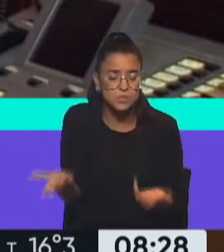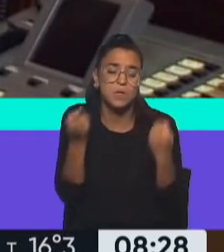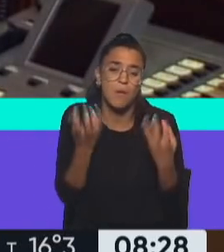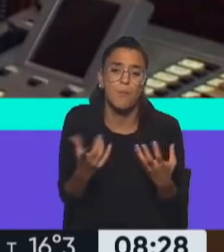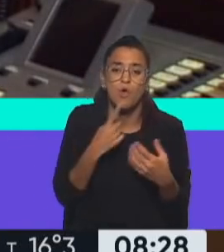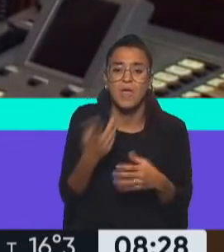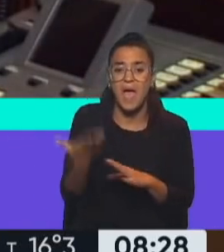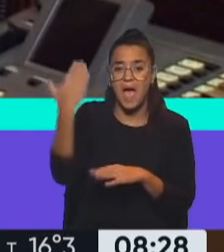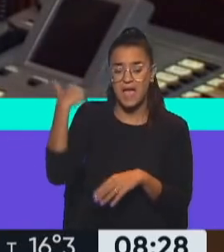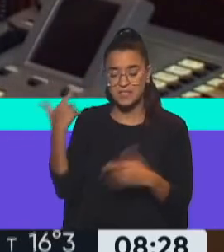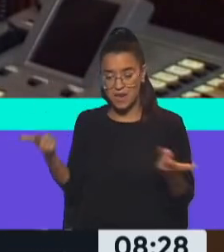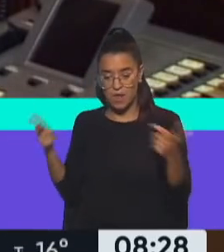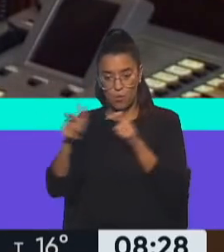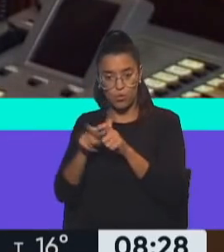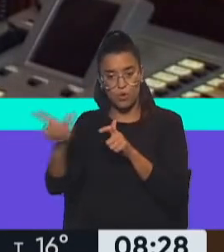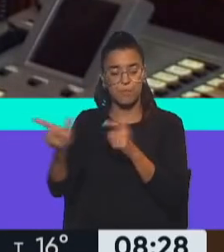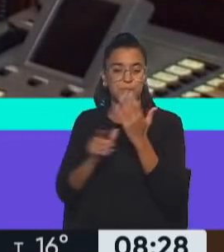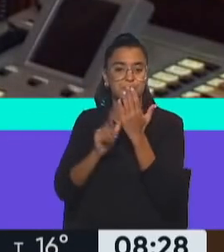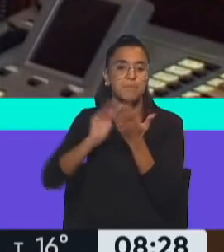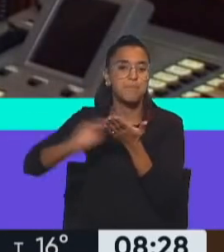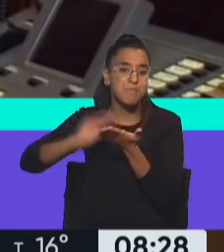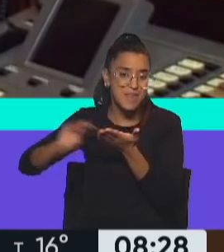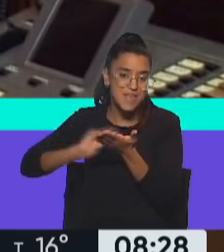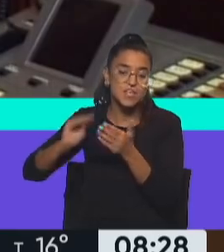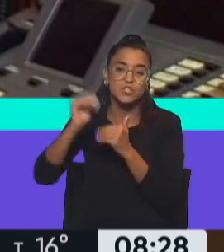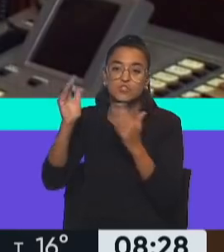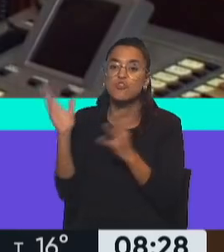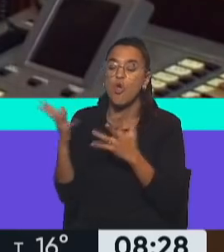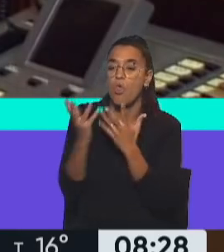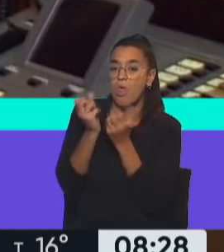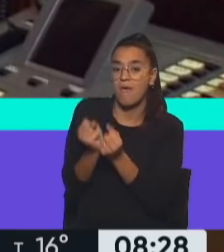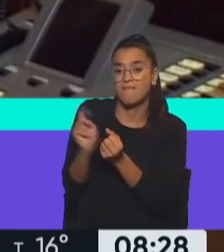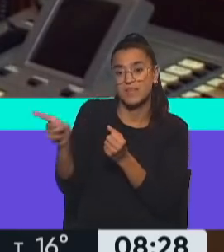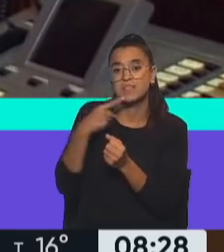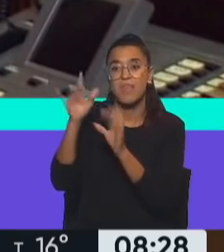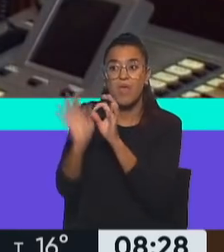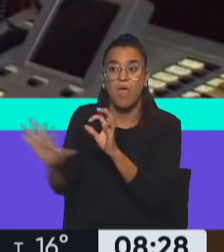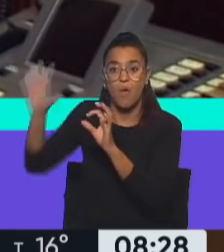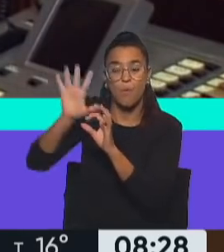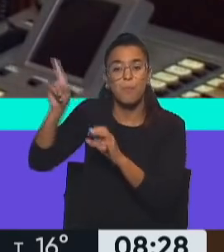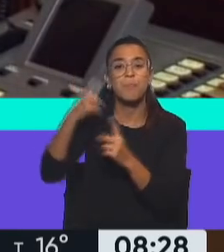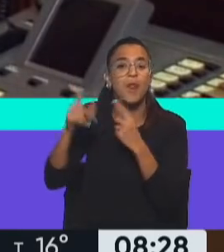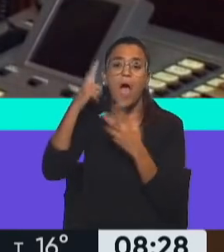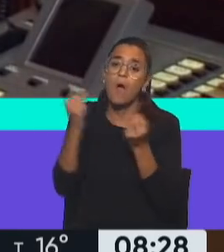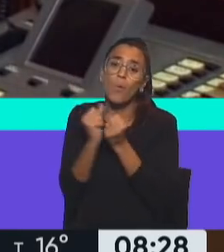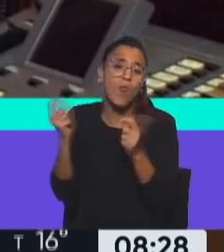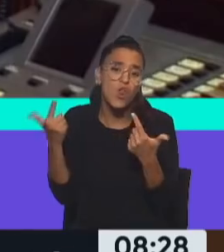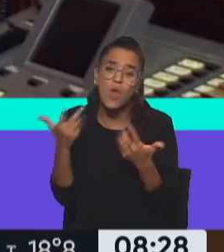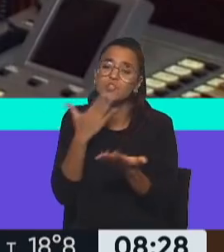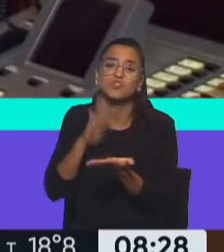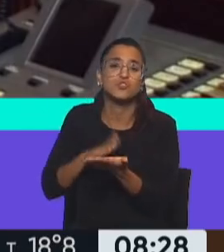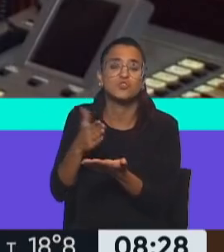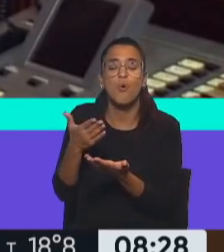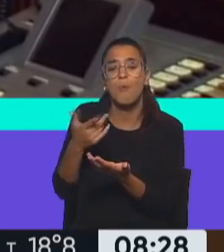Porque bueno, ayer hubo una reunión de ministros de Exteriores y de Defensa de la Unión Europea y no hubo acuerdo sobre qué medidas